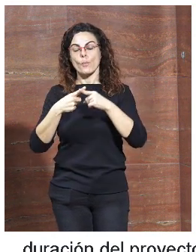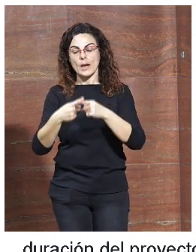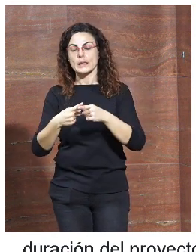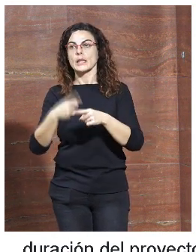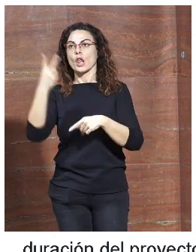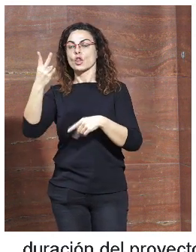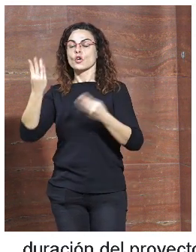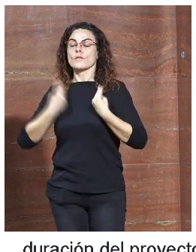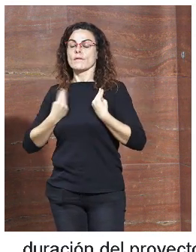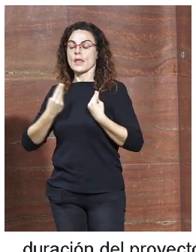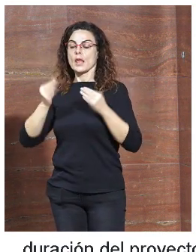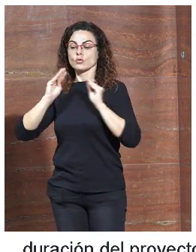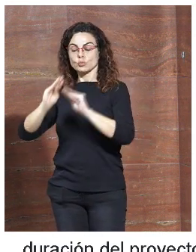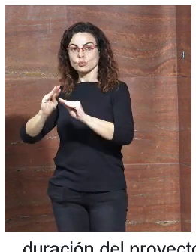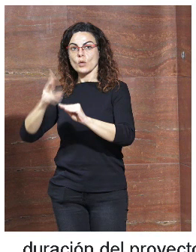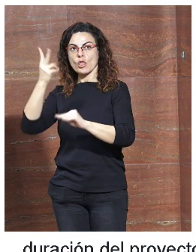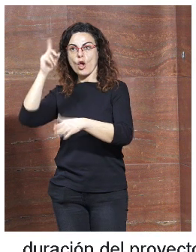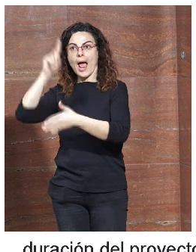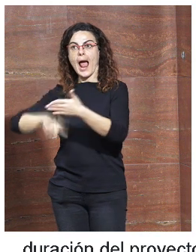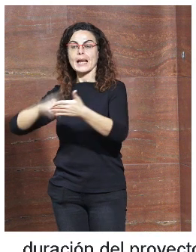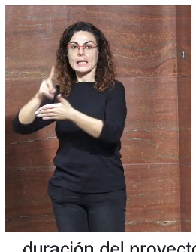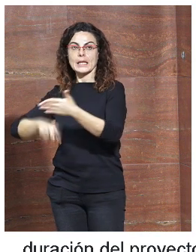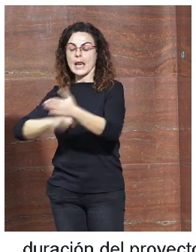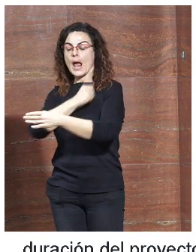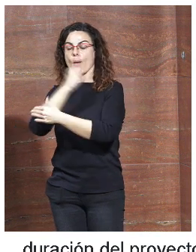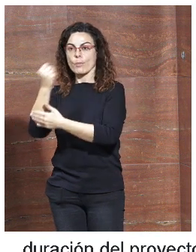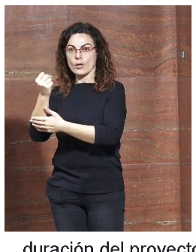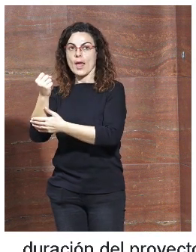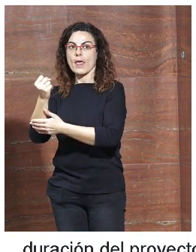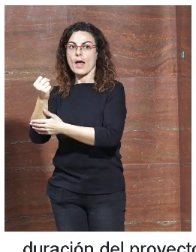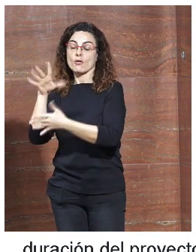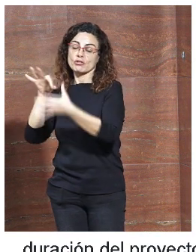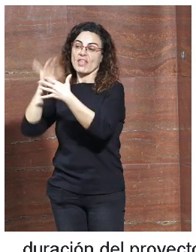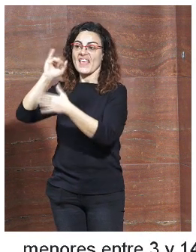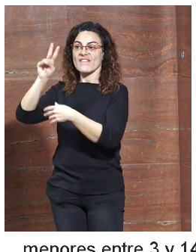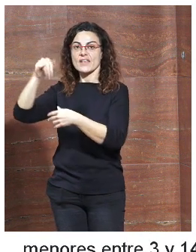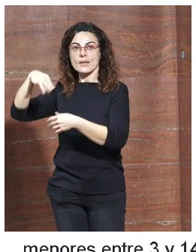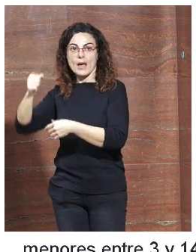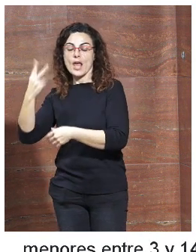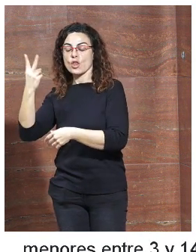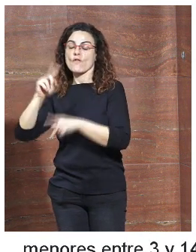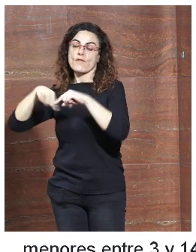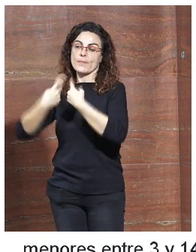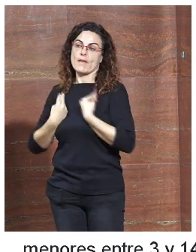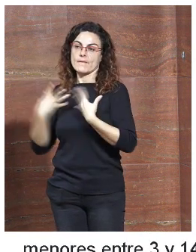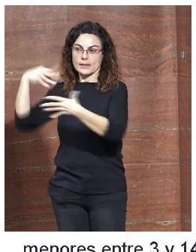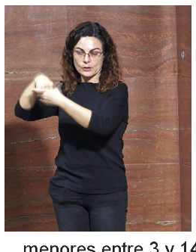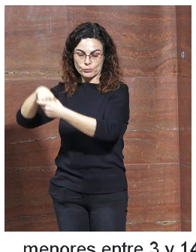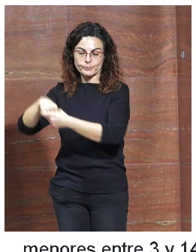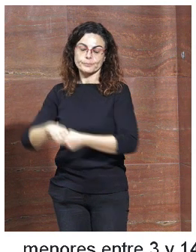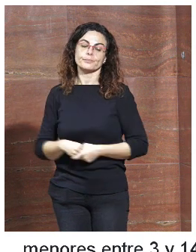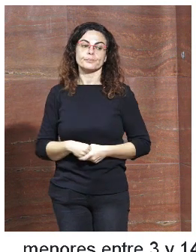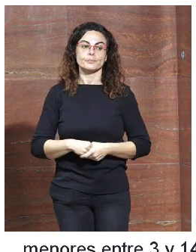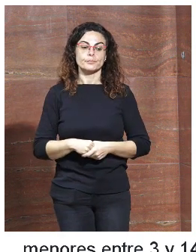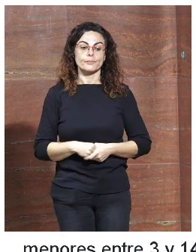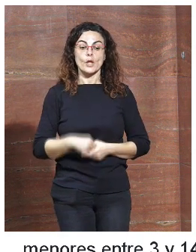propia, 2 alquileres, tenían viviendas alquiladas al IBIMA y 9 de ellas vivían con su familia. Solo